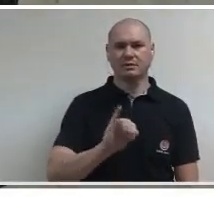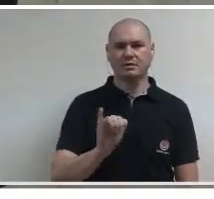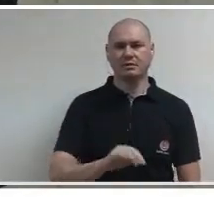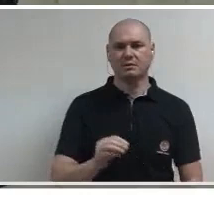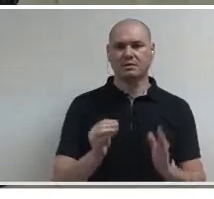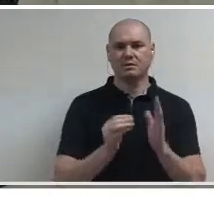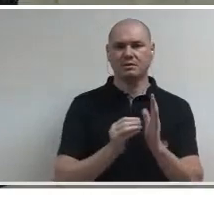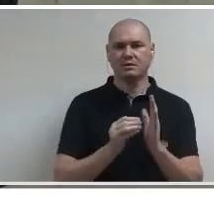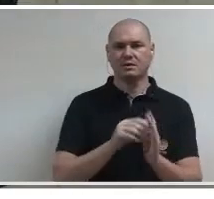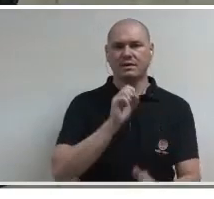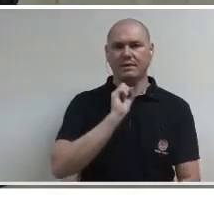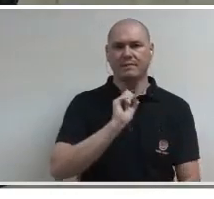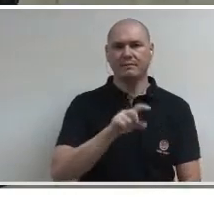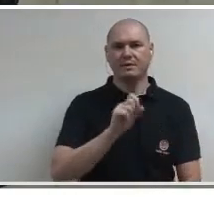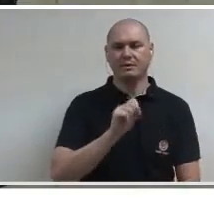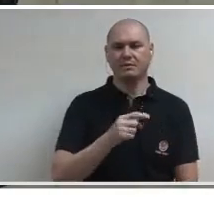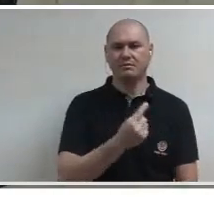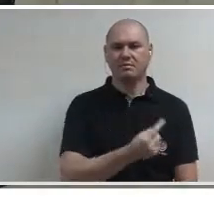Martínez Saldívar.